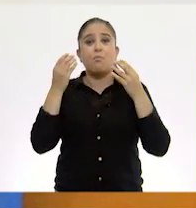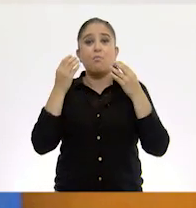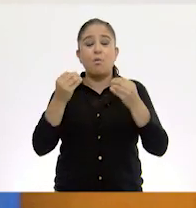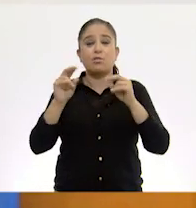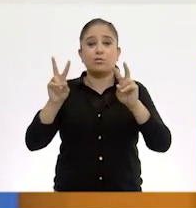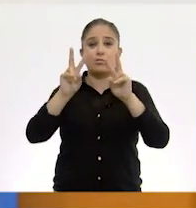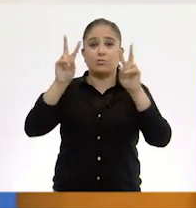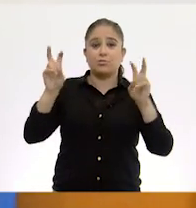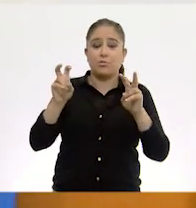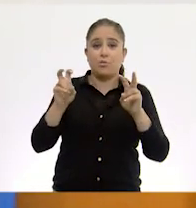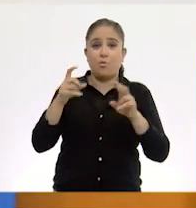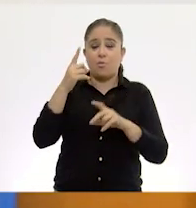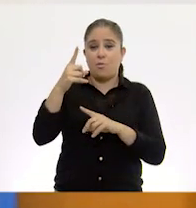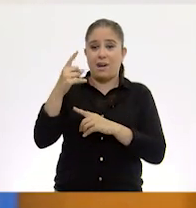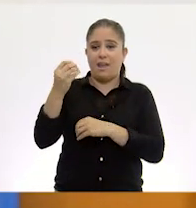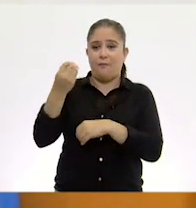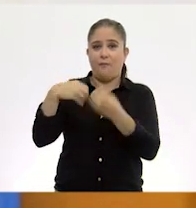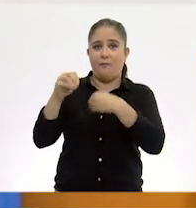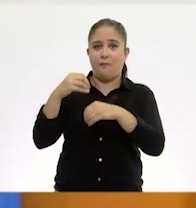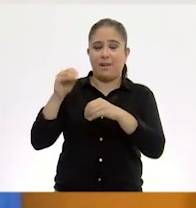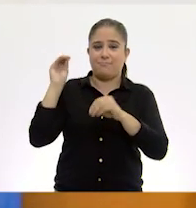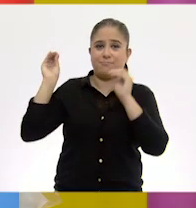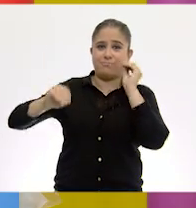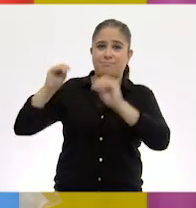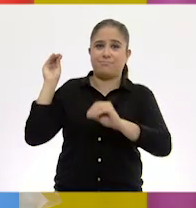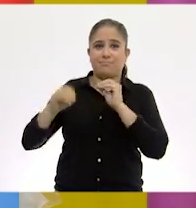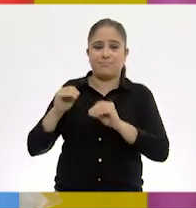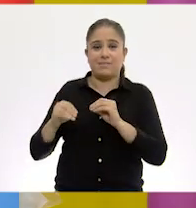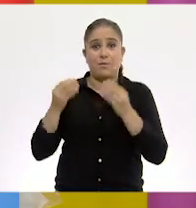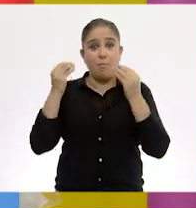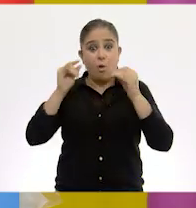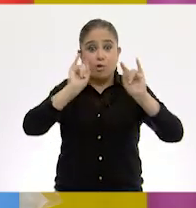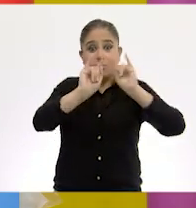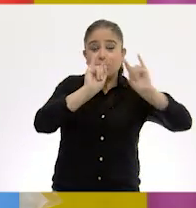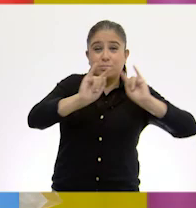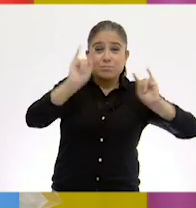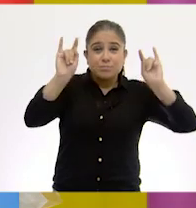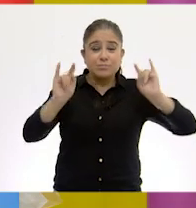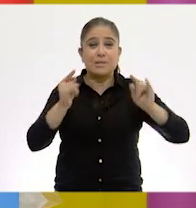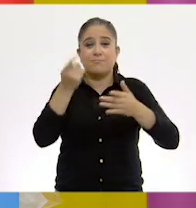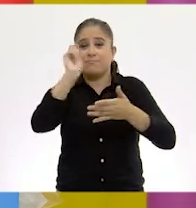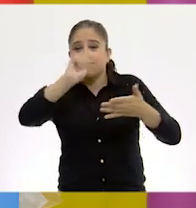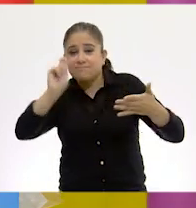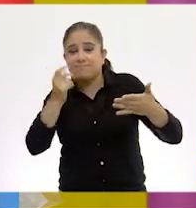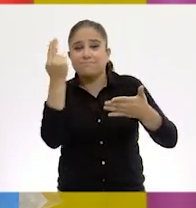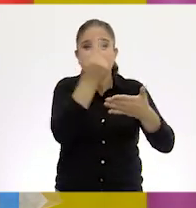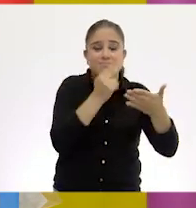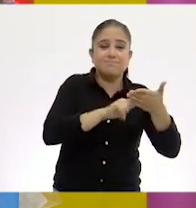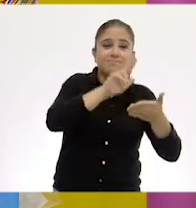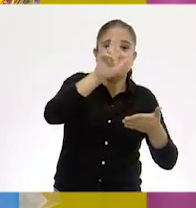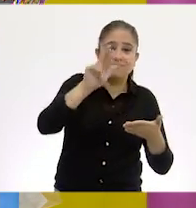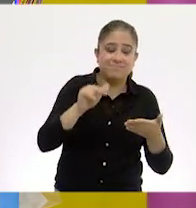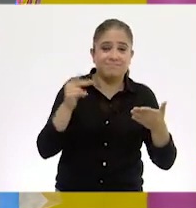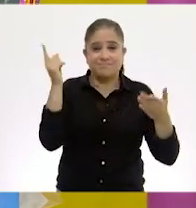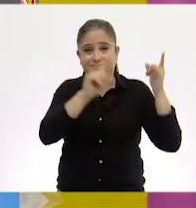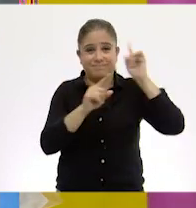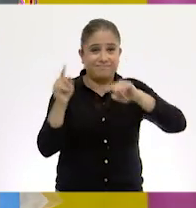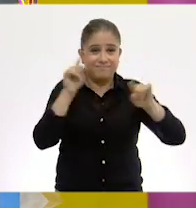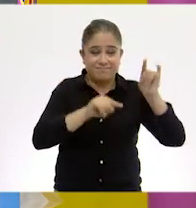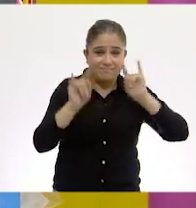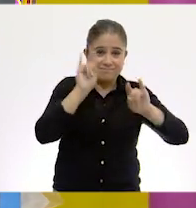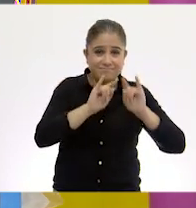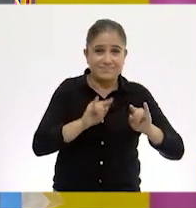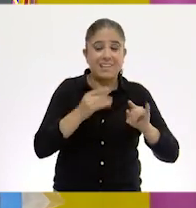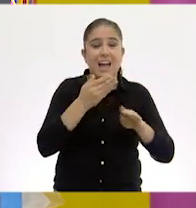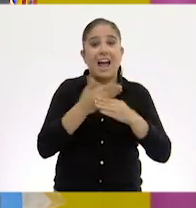técnicas, una sola obra. Ahí está. Aquí está. Muchas técnicas. Una sola obra. ¿Qué es la técnica? Y la